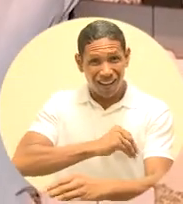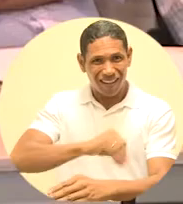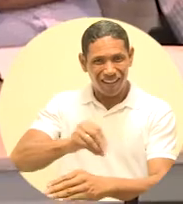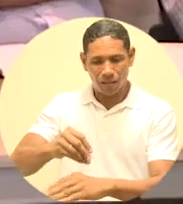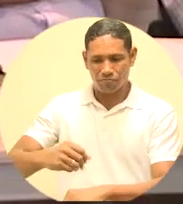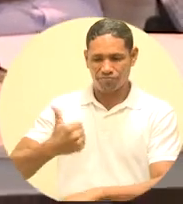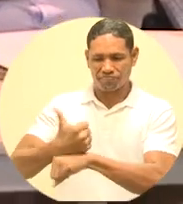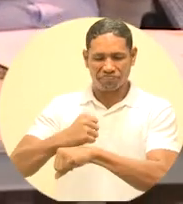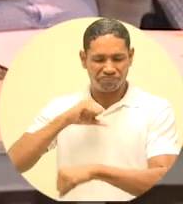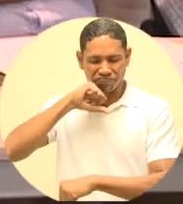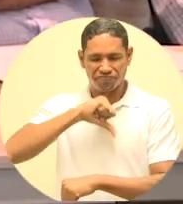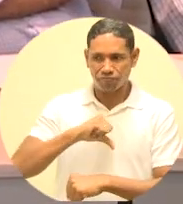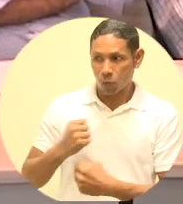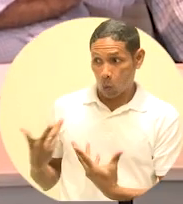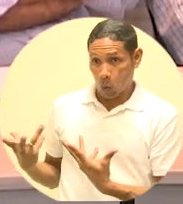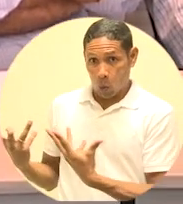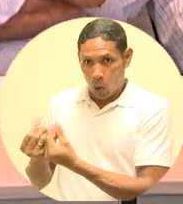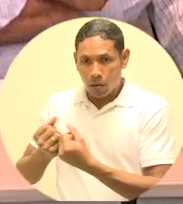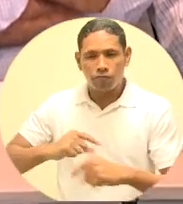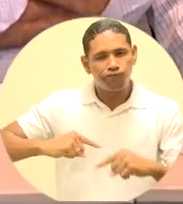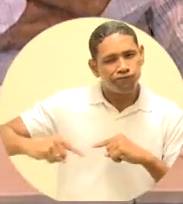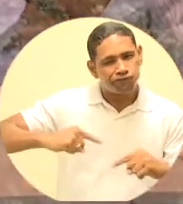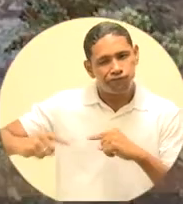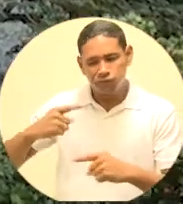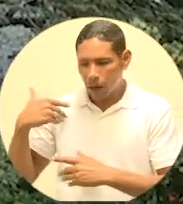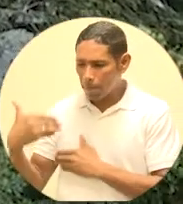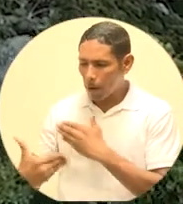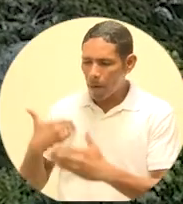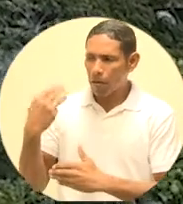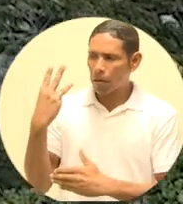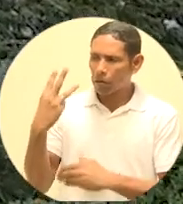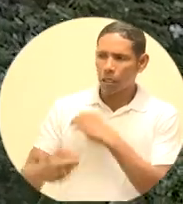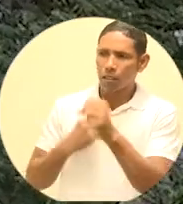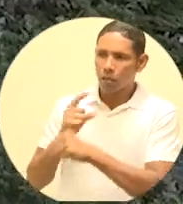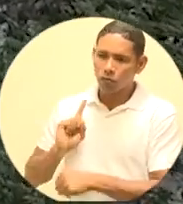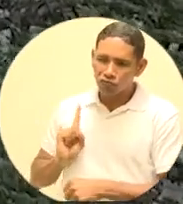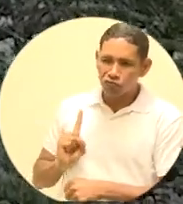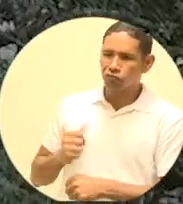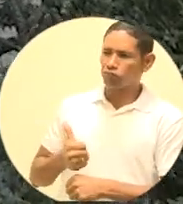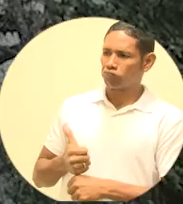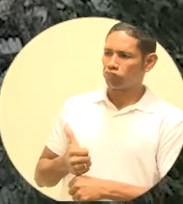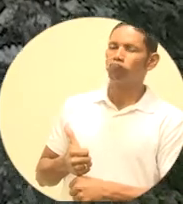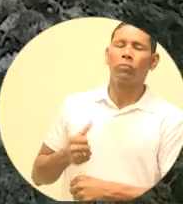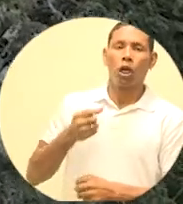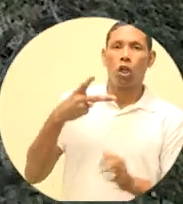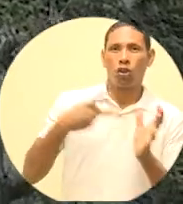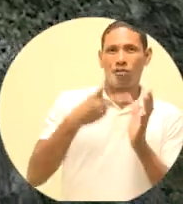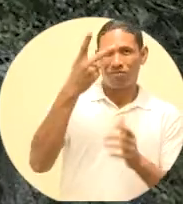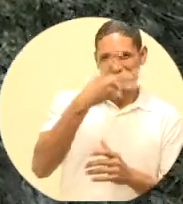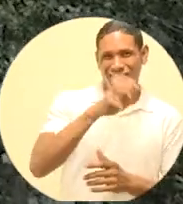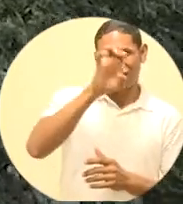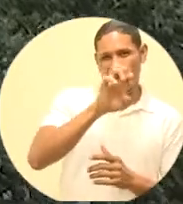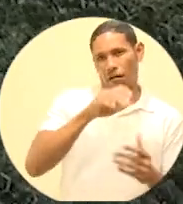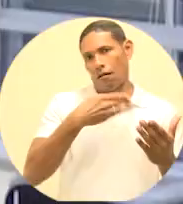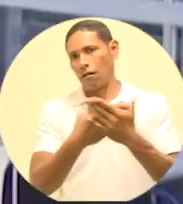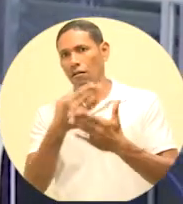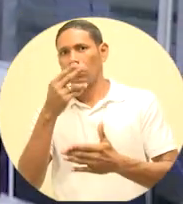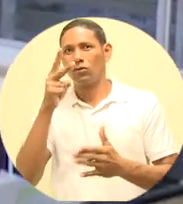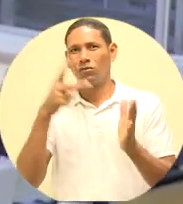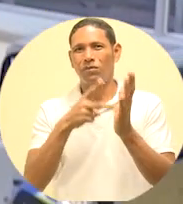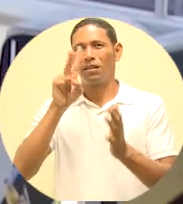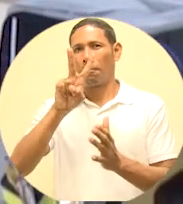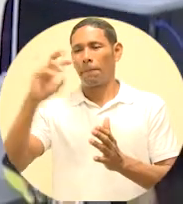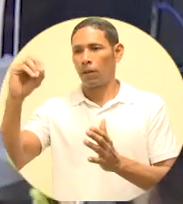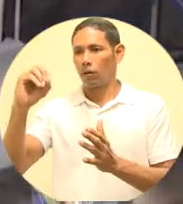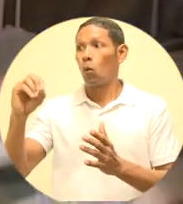excelente la gestión del rector Pablo Vera Salazar y su equipo directivo durante los 3 años del Plan de Gobierno 2016-2020 por